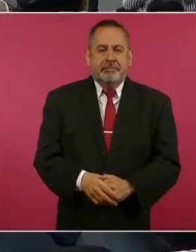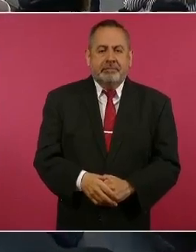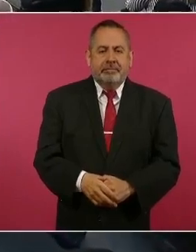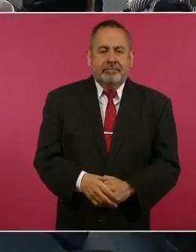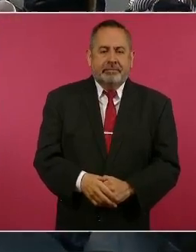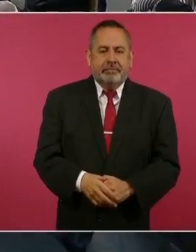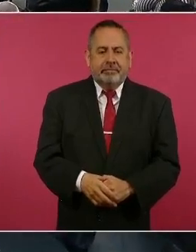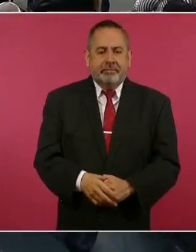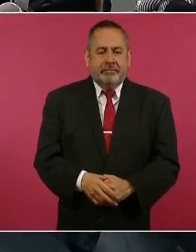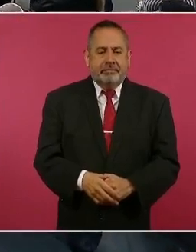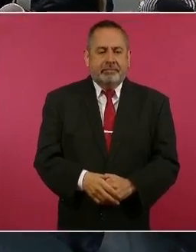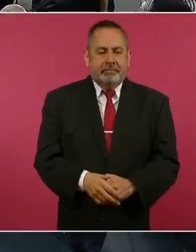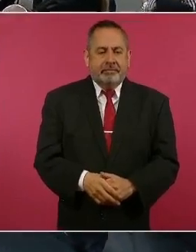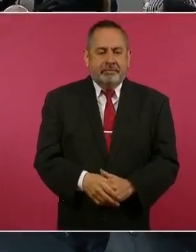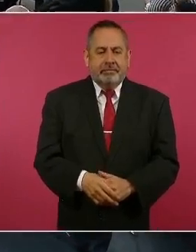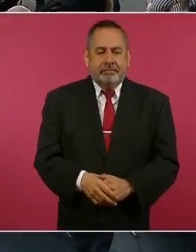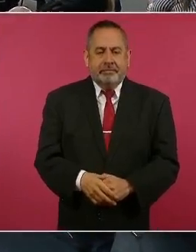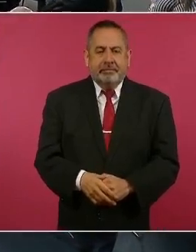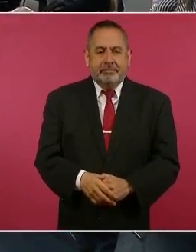¿te dieron